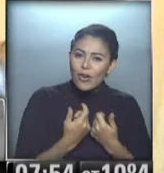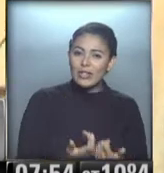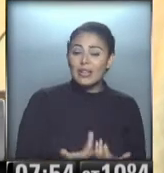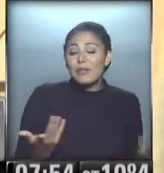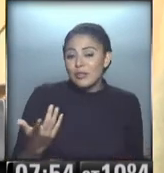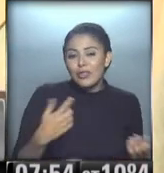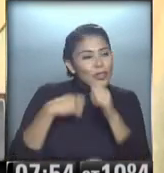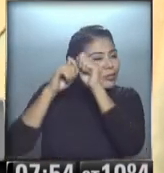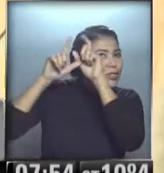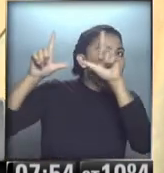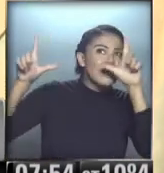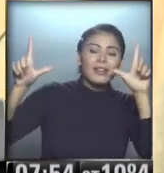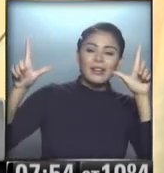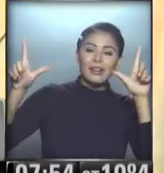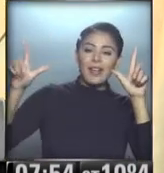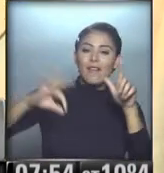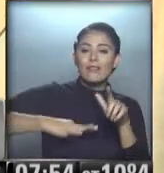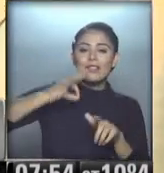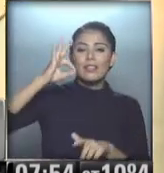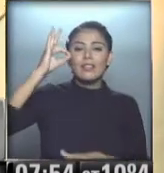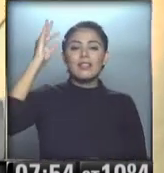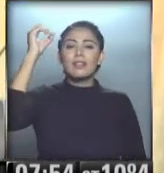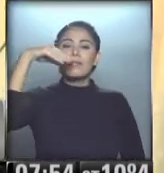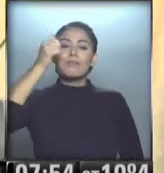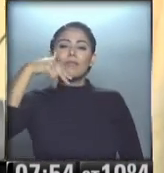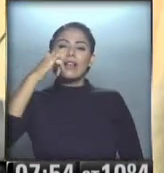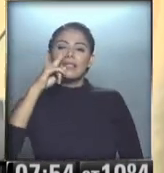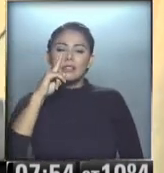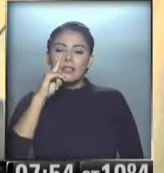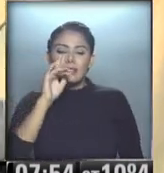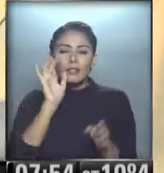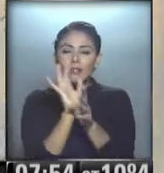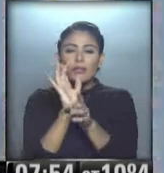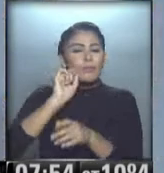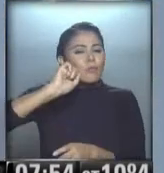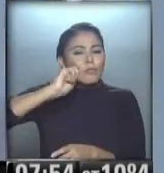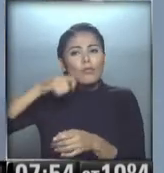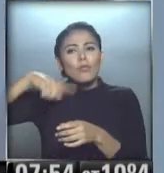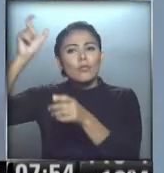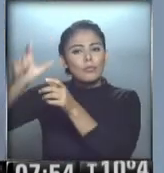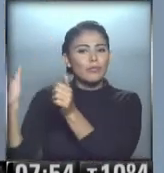bueno, soñamos hacer La vida de Homero Manzi y ese romance maravilloso que tuvo con Nelly Omar.